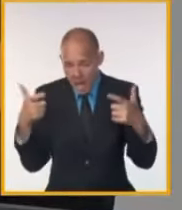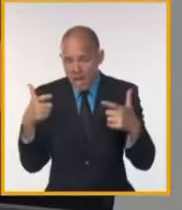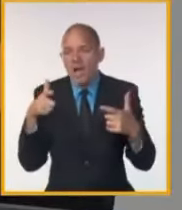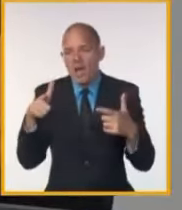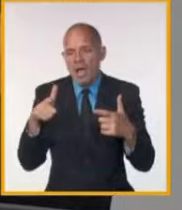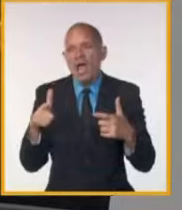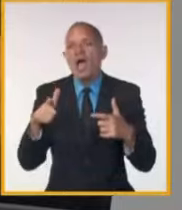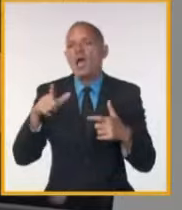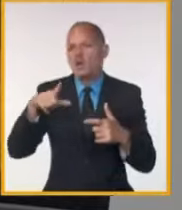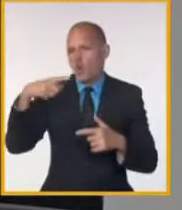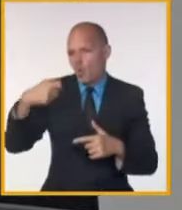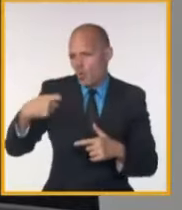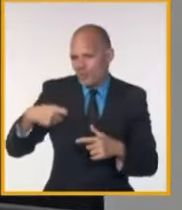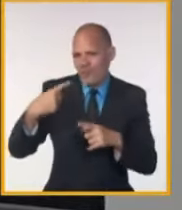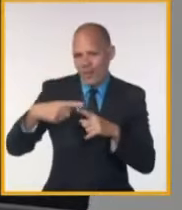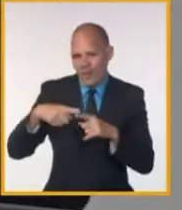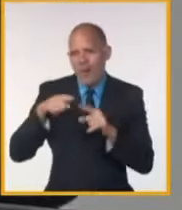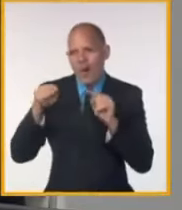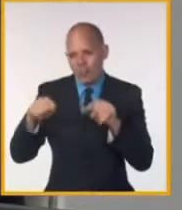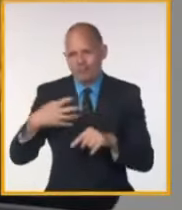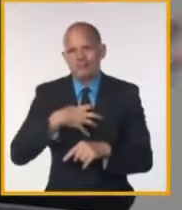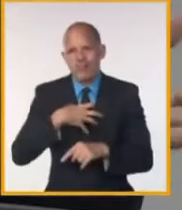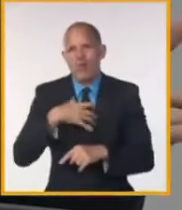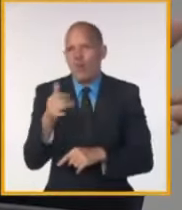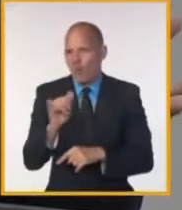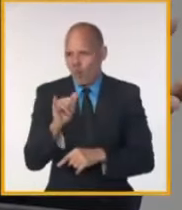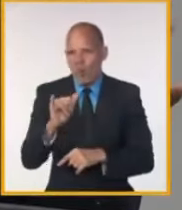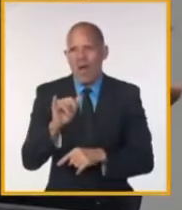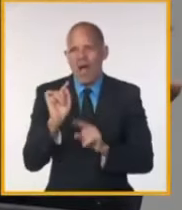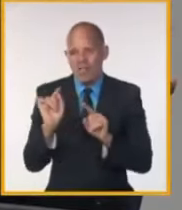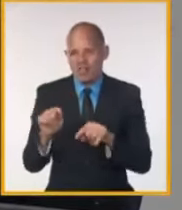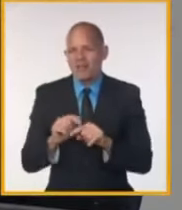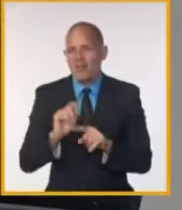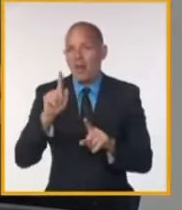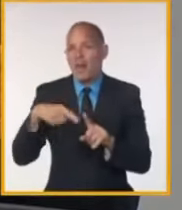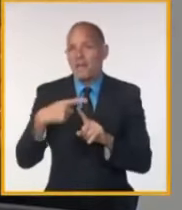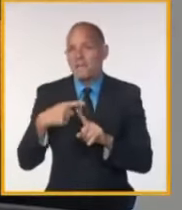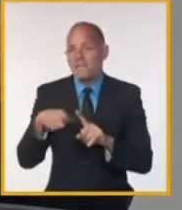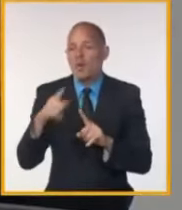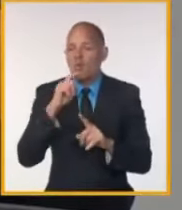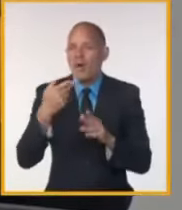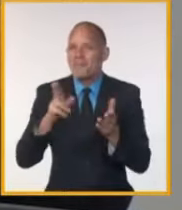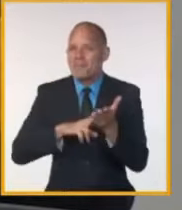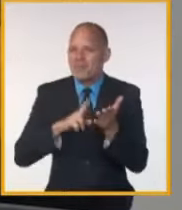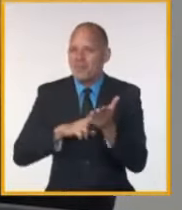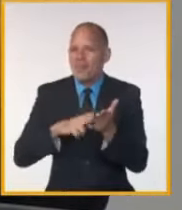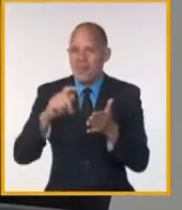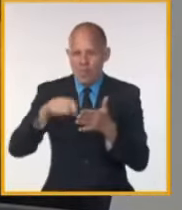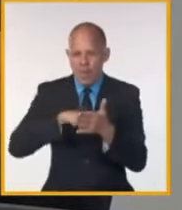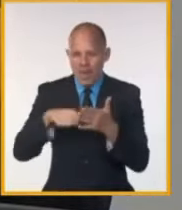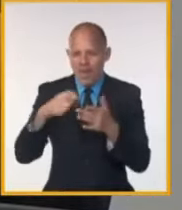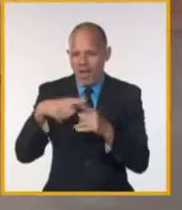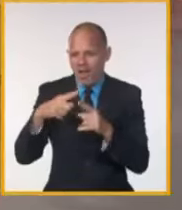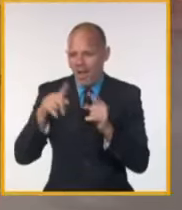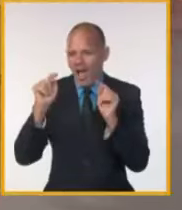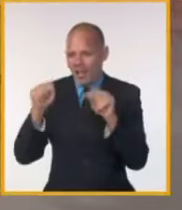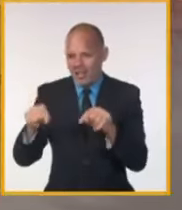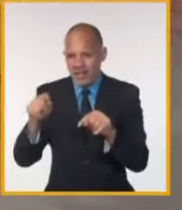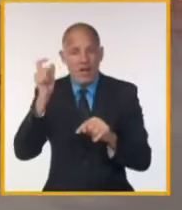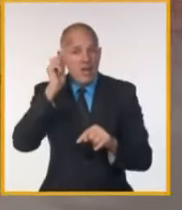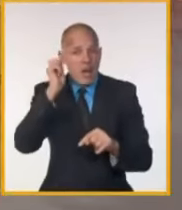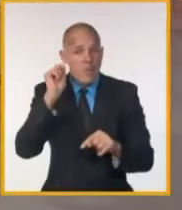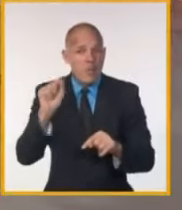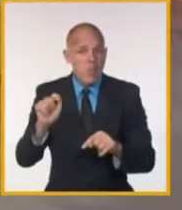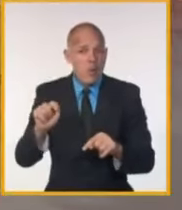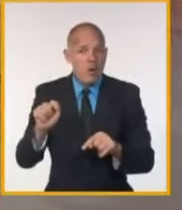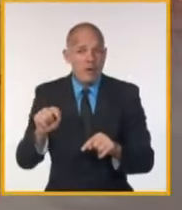parlamentaria alcaldía gobernaciones y en la asamblea parlamentaria es decir Claudia llega al poder Incluso en una